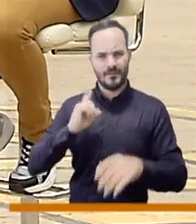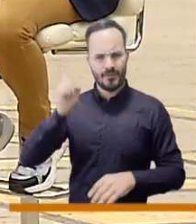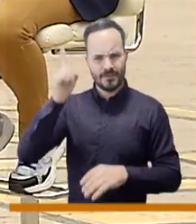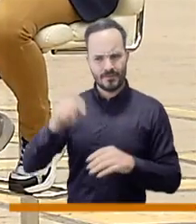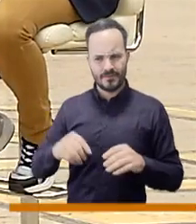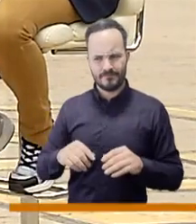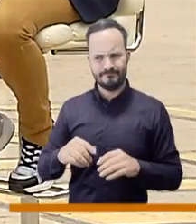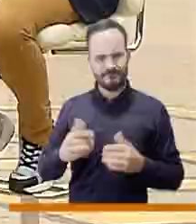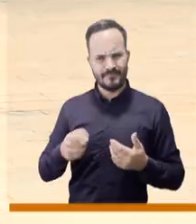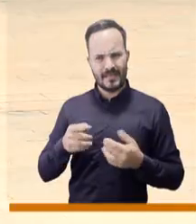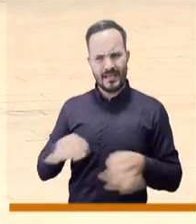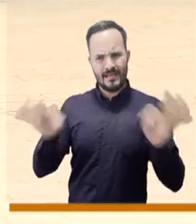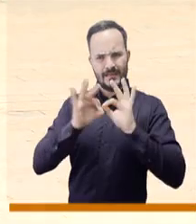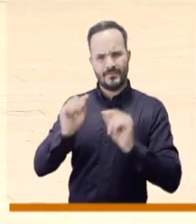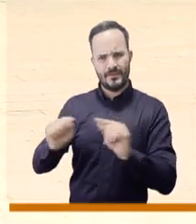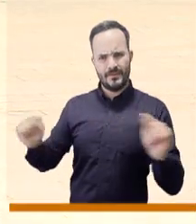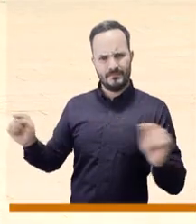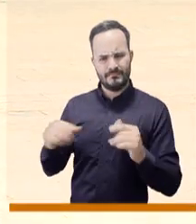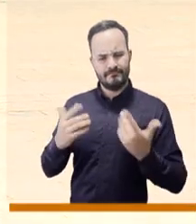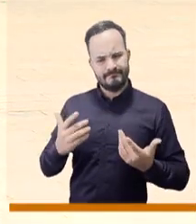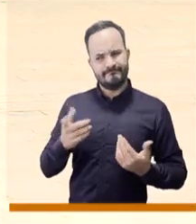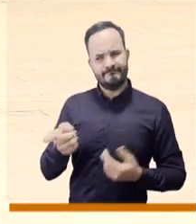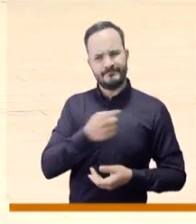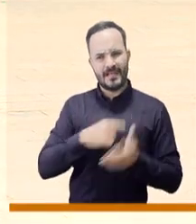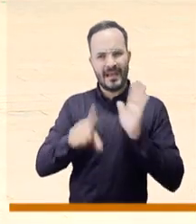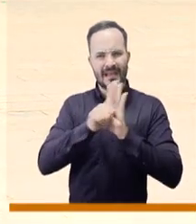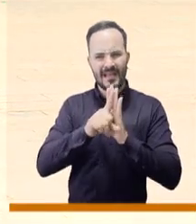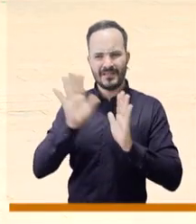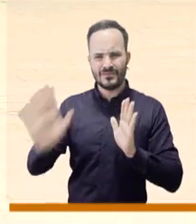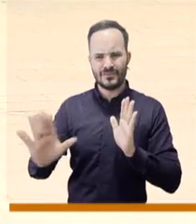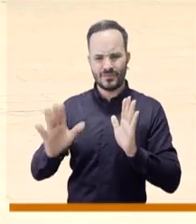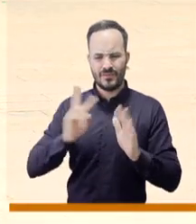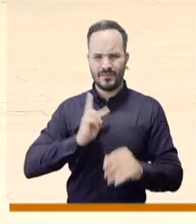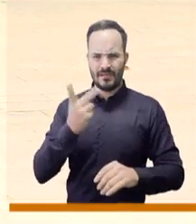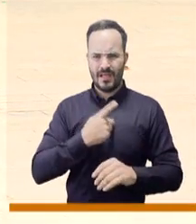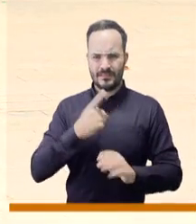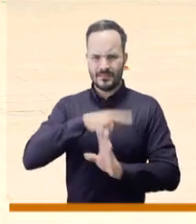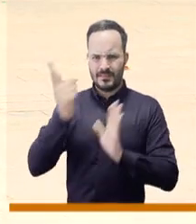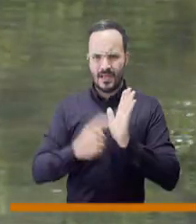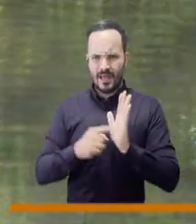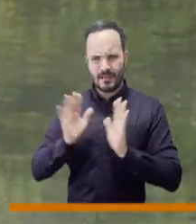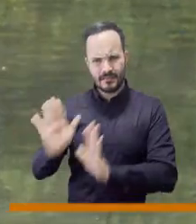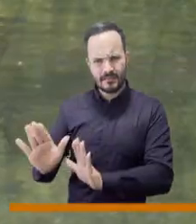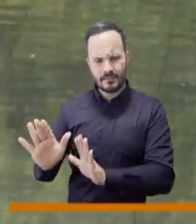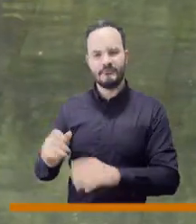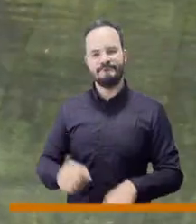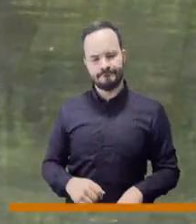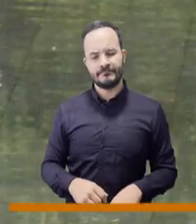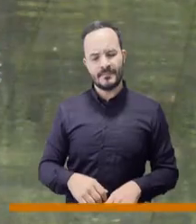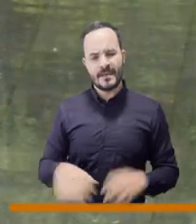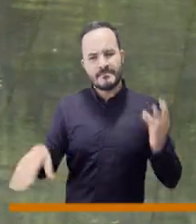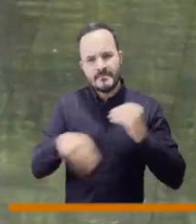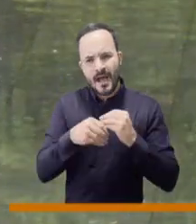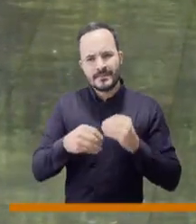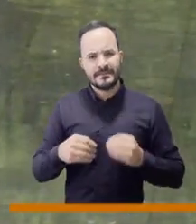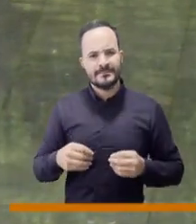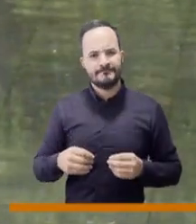política, como movimiento político electoral a la ley integral trans, hablar también,